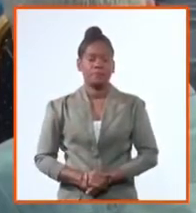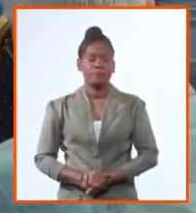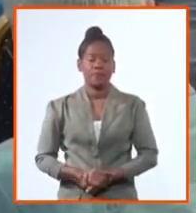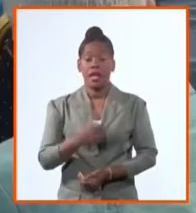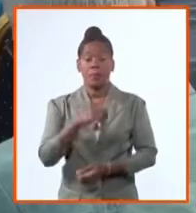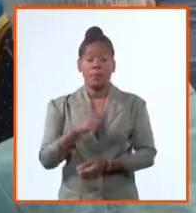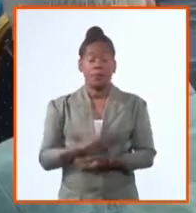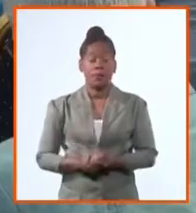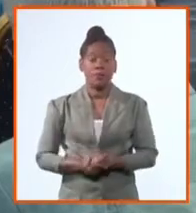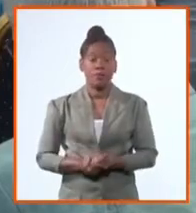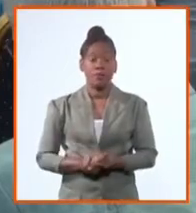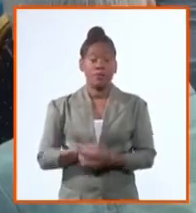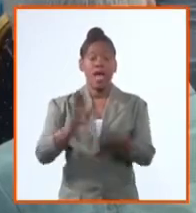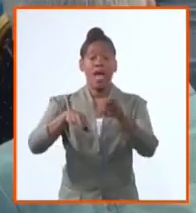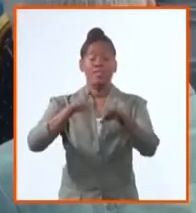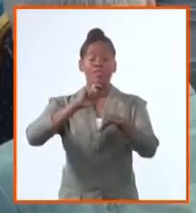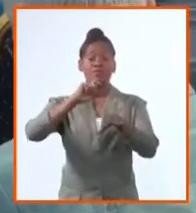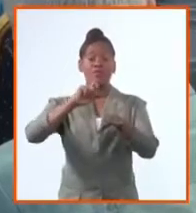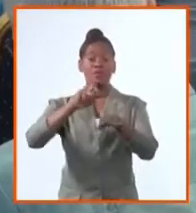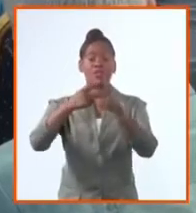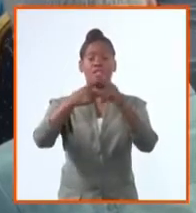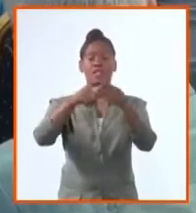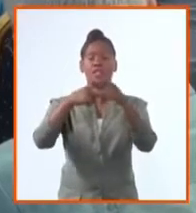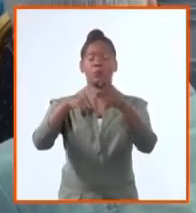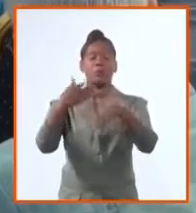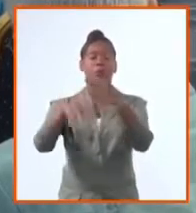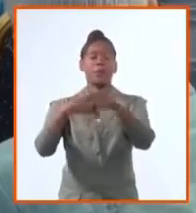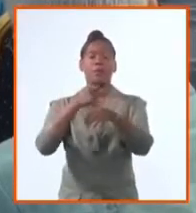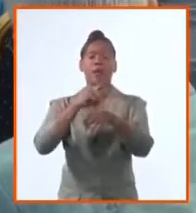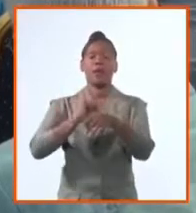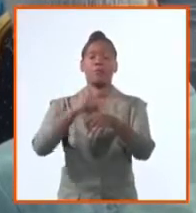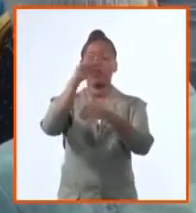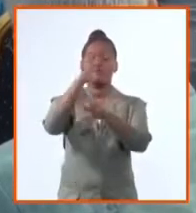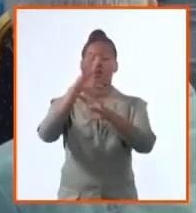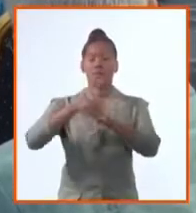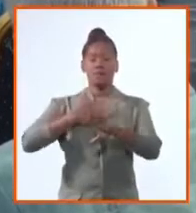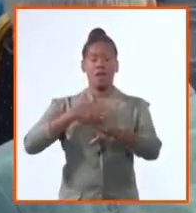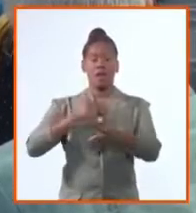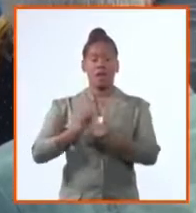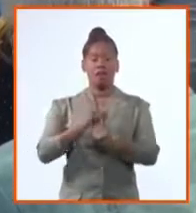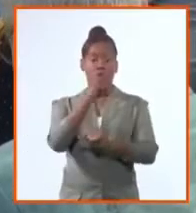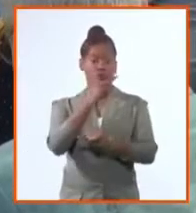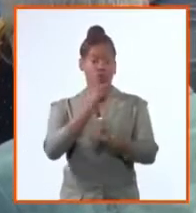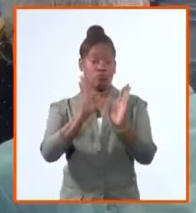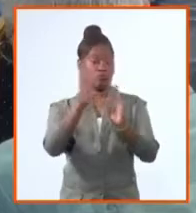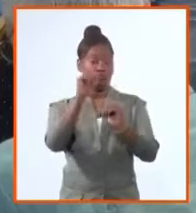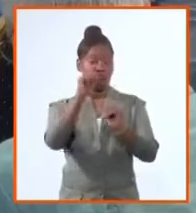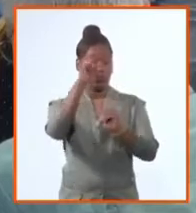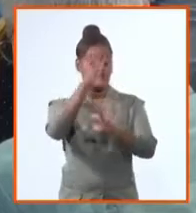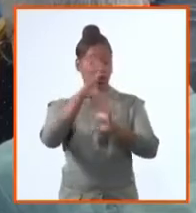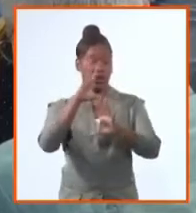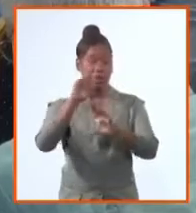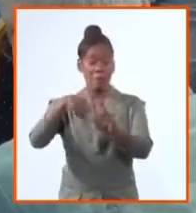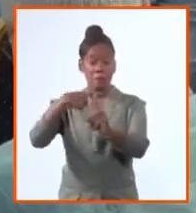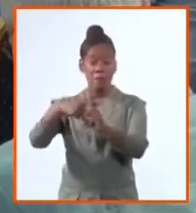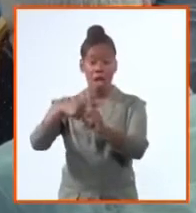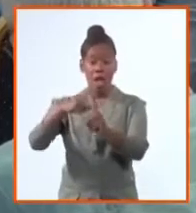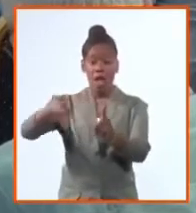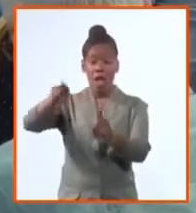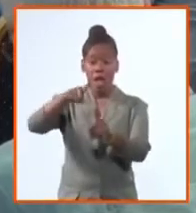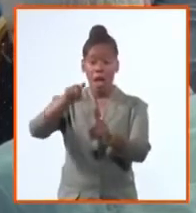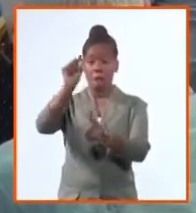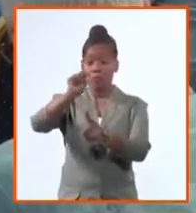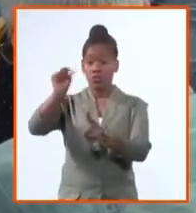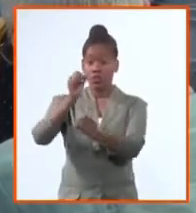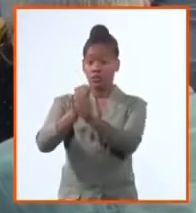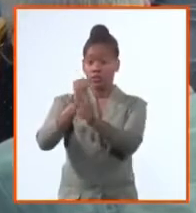Ni podemos resolver el problema de los recursos humanos, porque si nosotros a los 20 y pico mil científicos que tenemos, contando